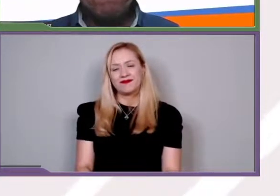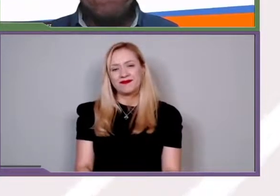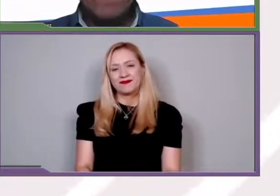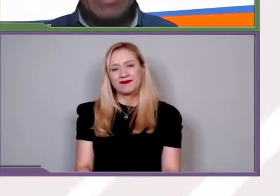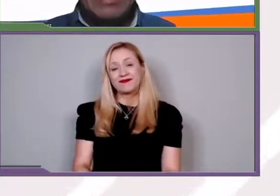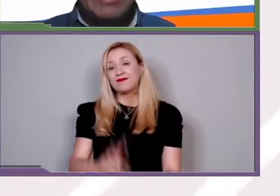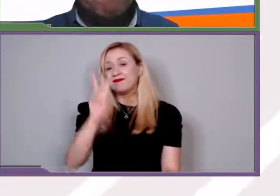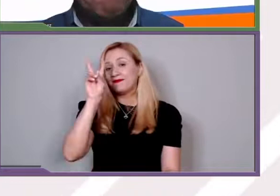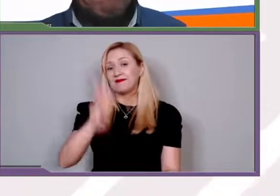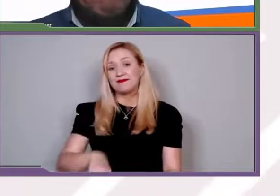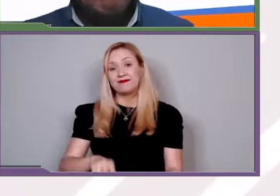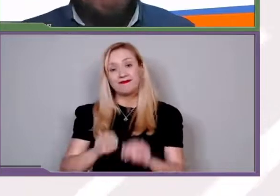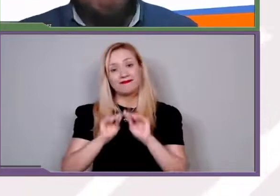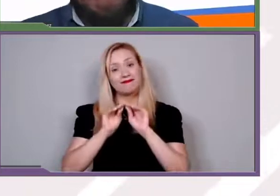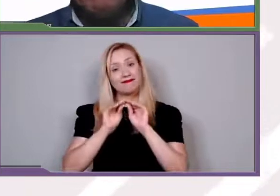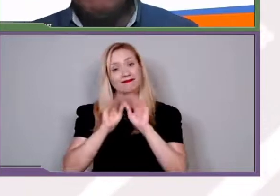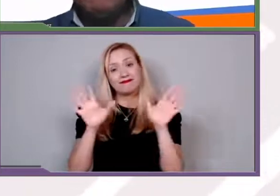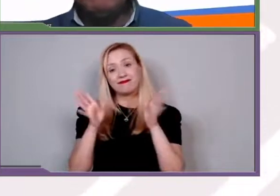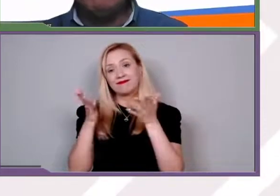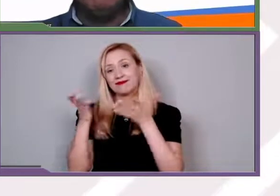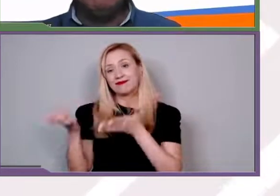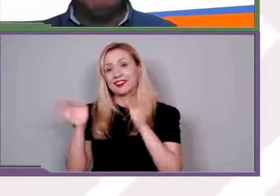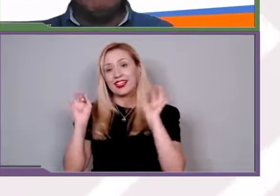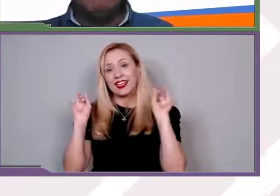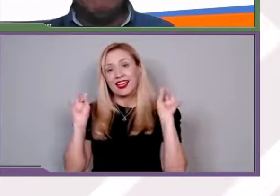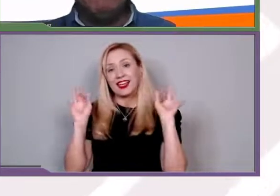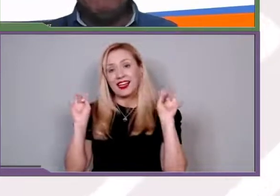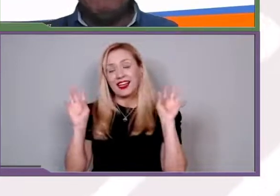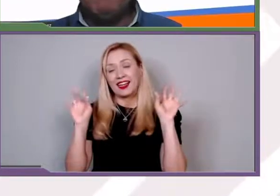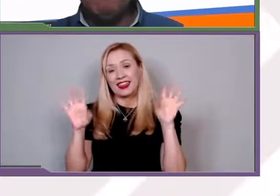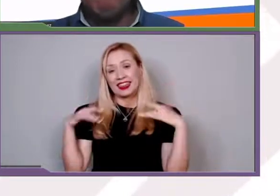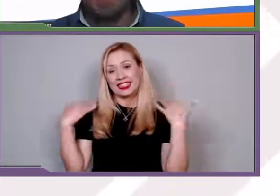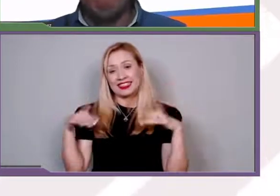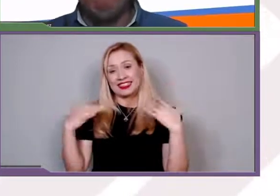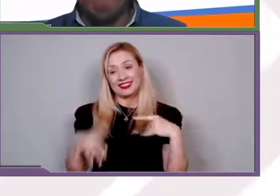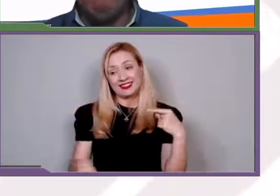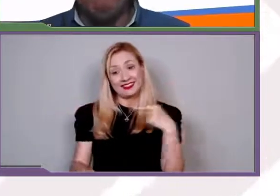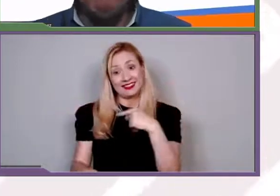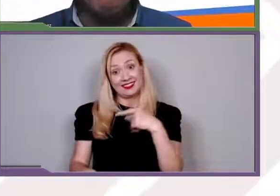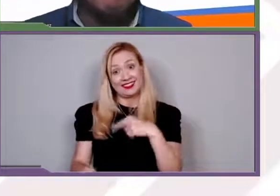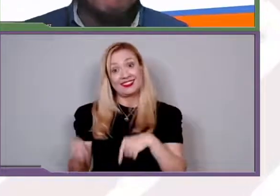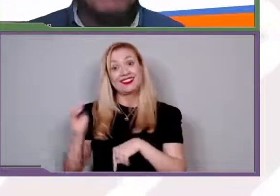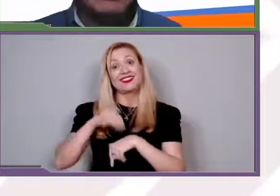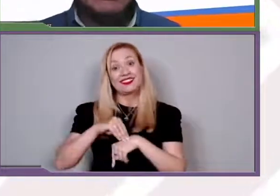Sin duda alguna, pues Angelita, ya te dejaron tarea.